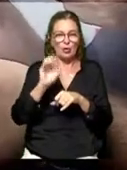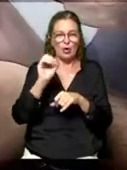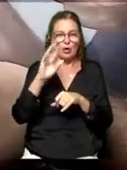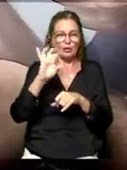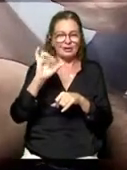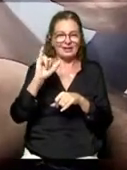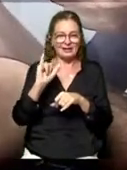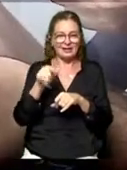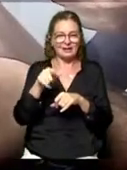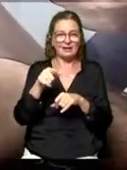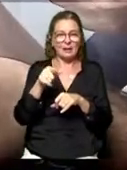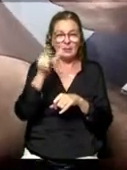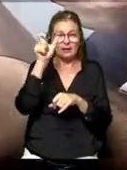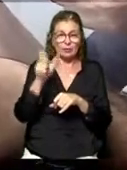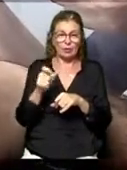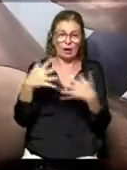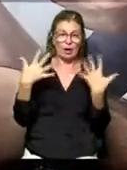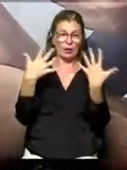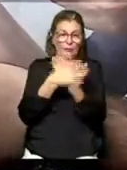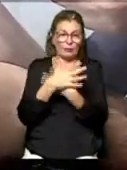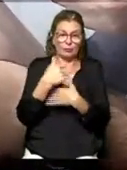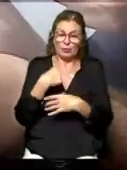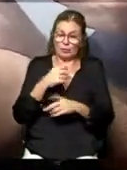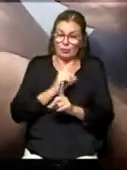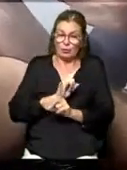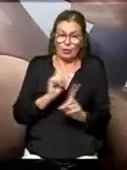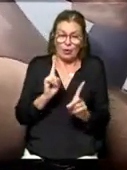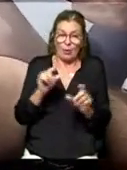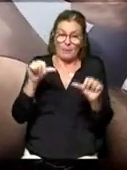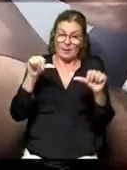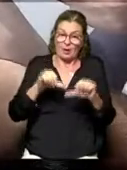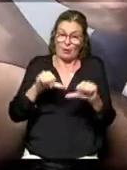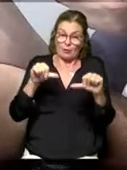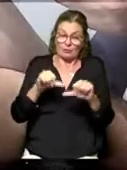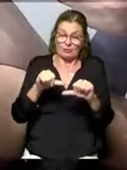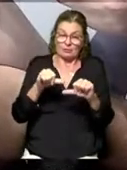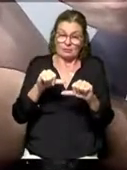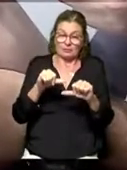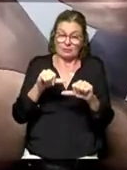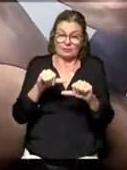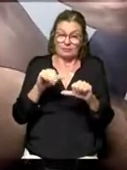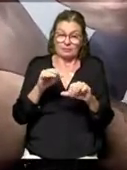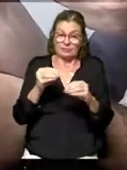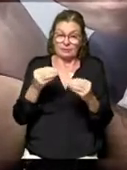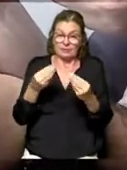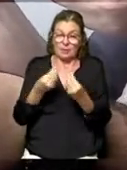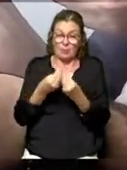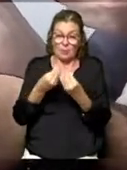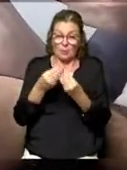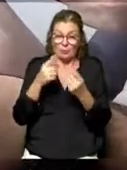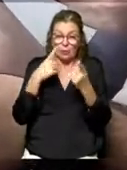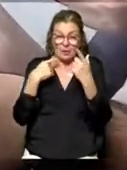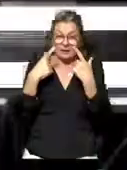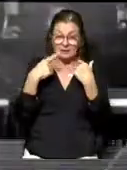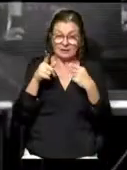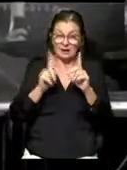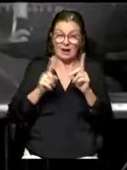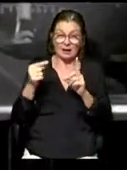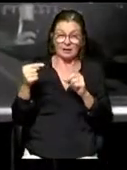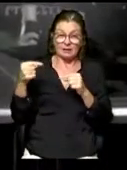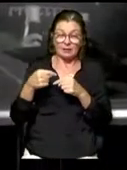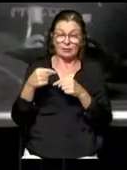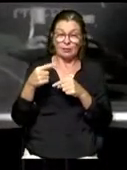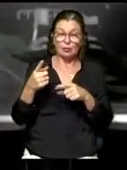confunde, por supuesto no era yo, o peor aún, sería mucho más triste todavía que alguien la esté usando. Todo